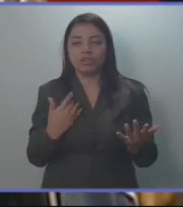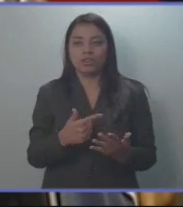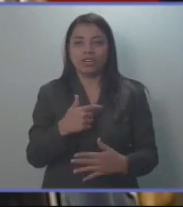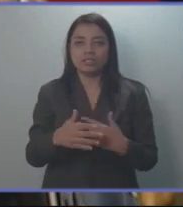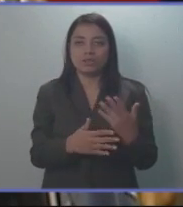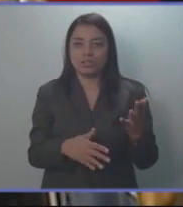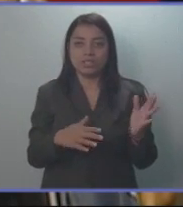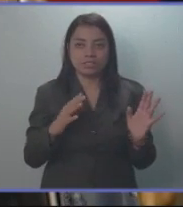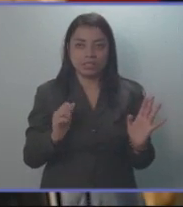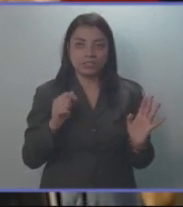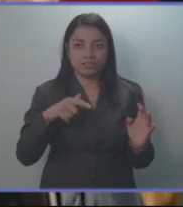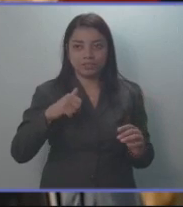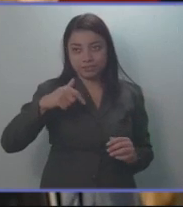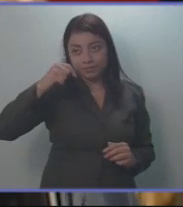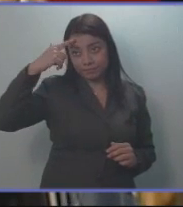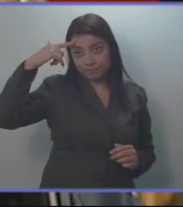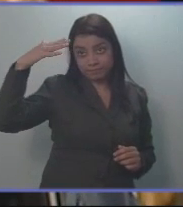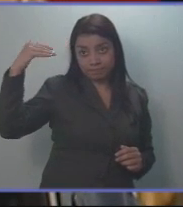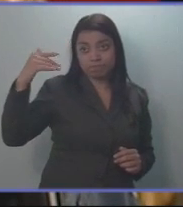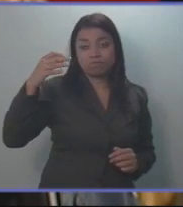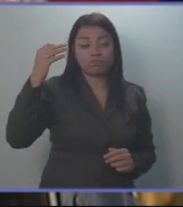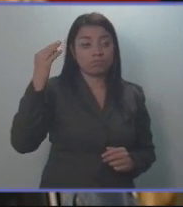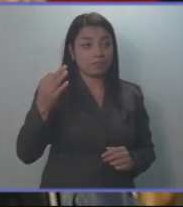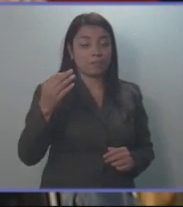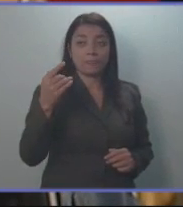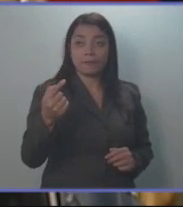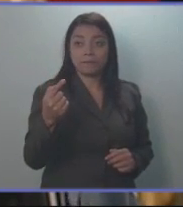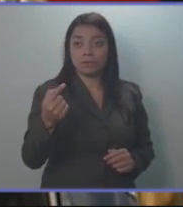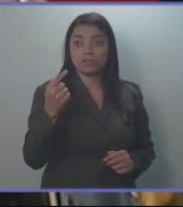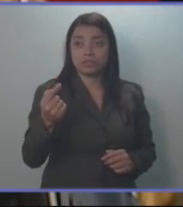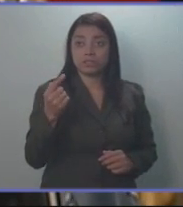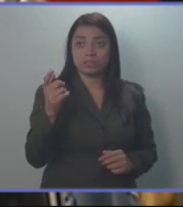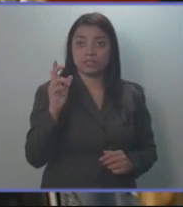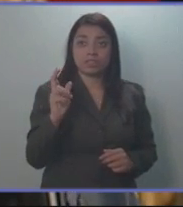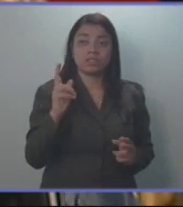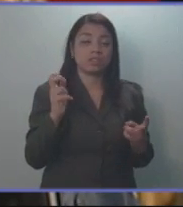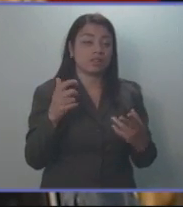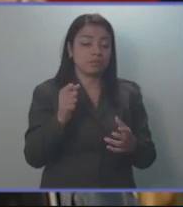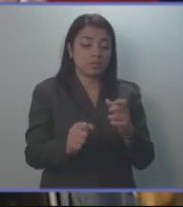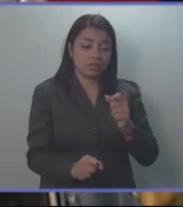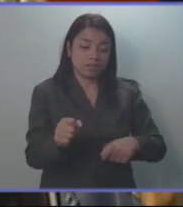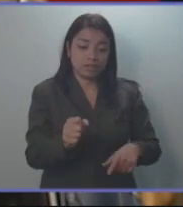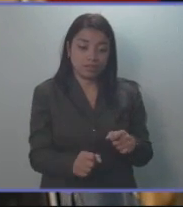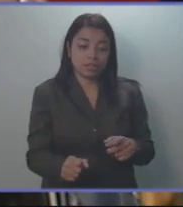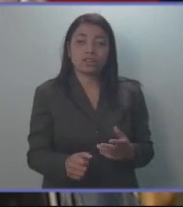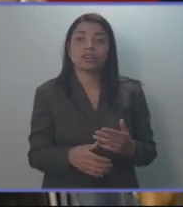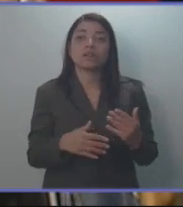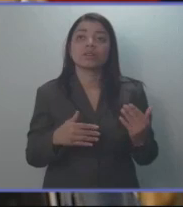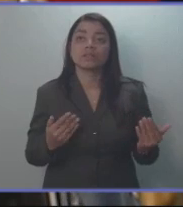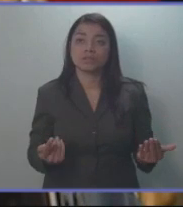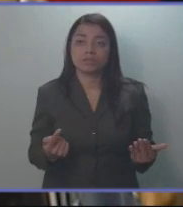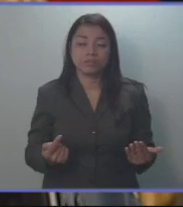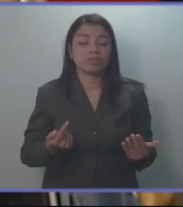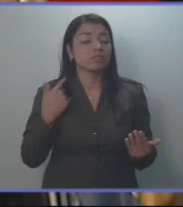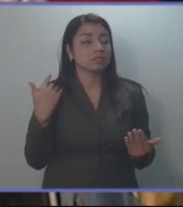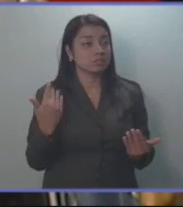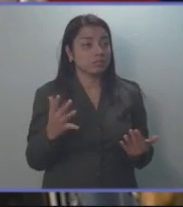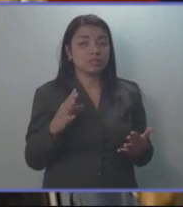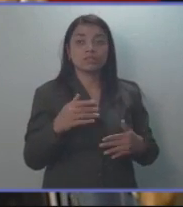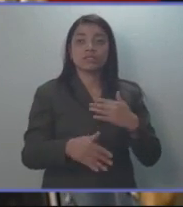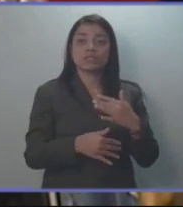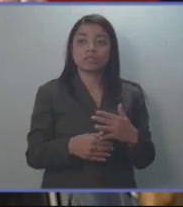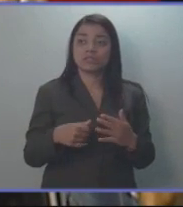use políticamente como son usados los paquetes agrícolas que están siendo entregados a través de